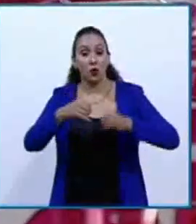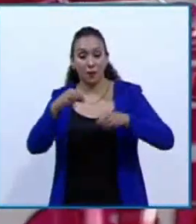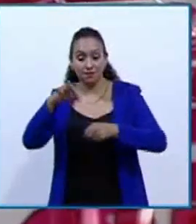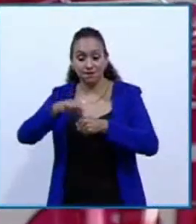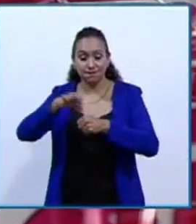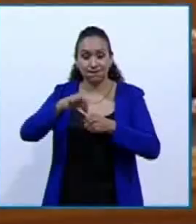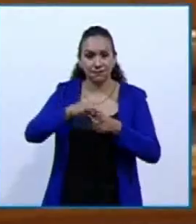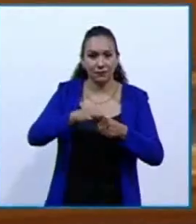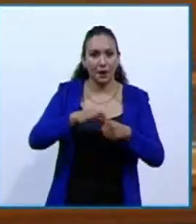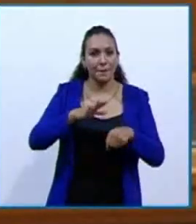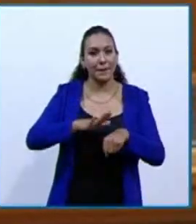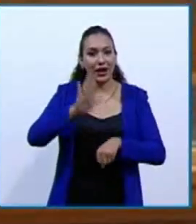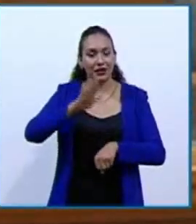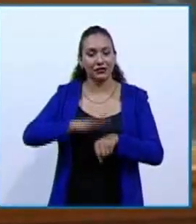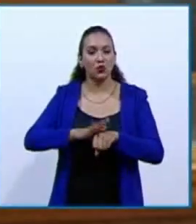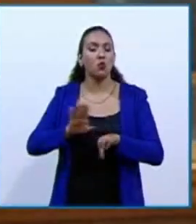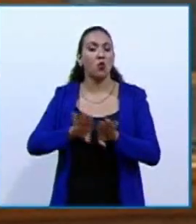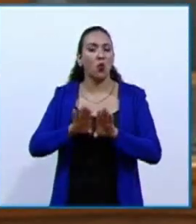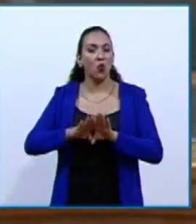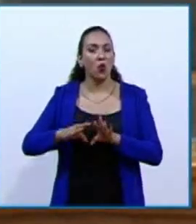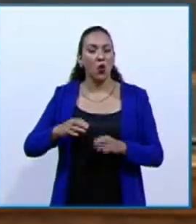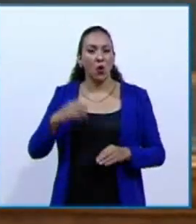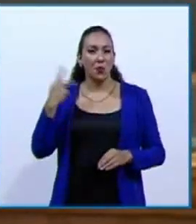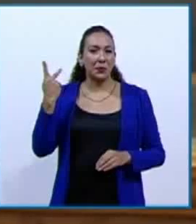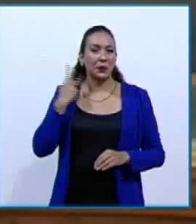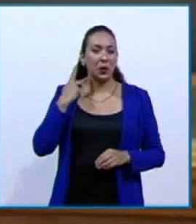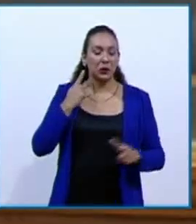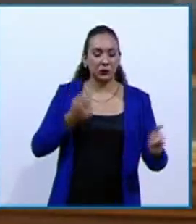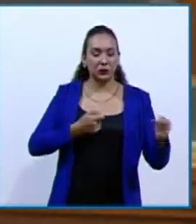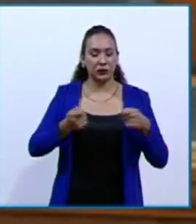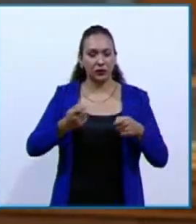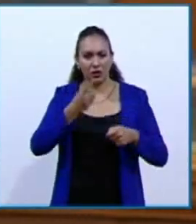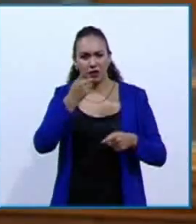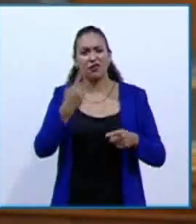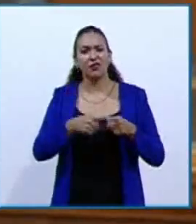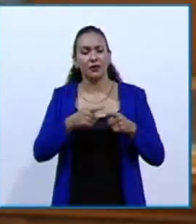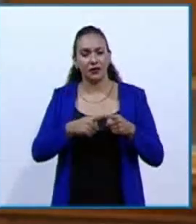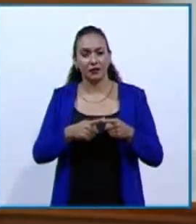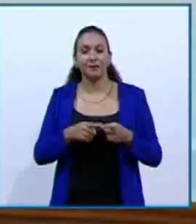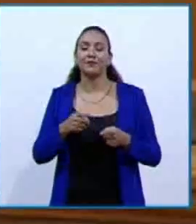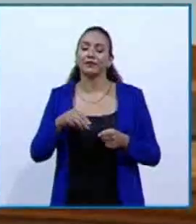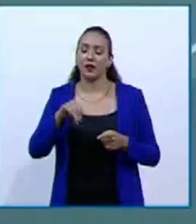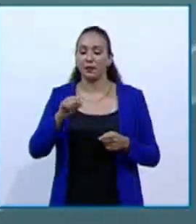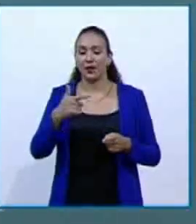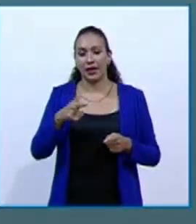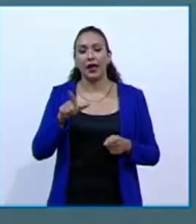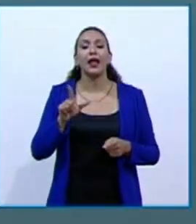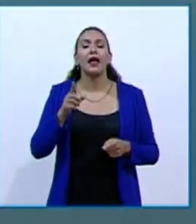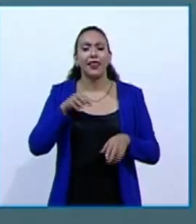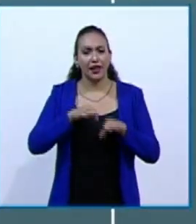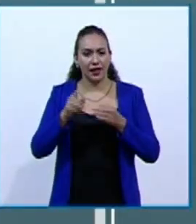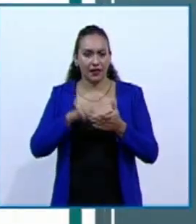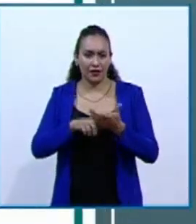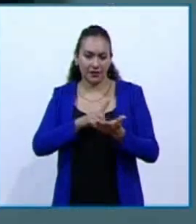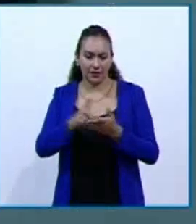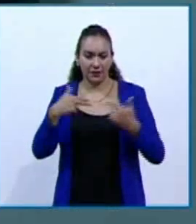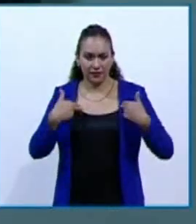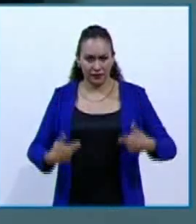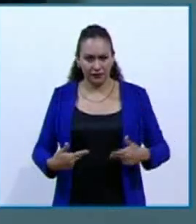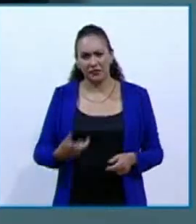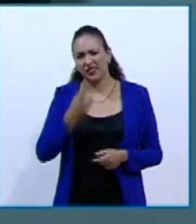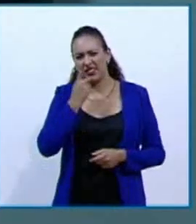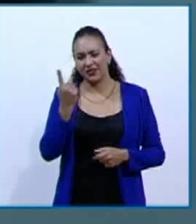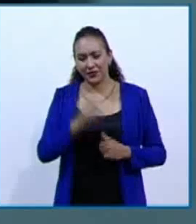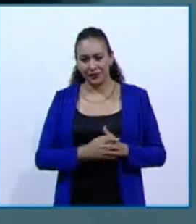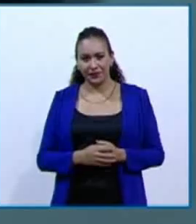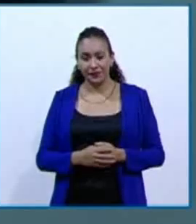político sobre el Poder Judicial, advirtió el Centro de Derechos Humanos Miguel Agustín Pro Juárez. Consideró que las impugnaciones que se han